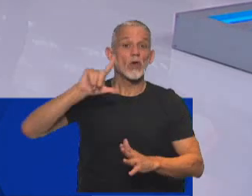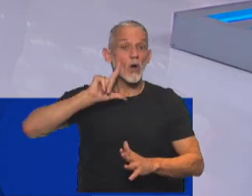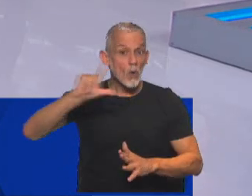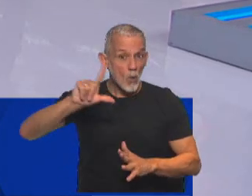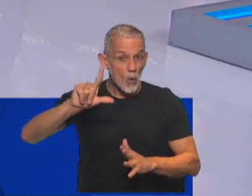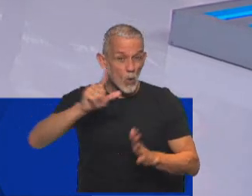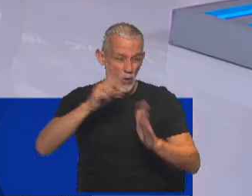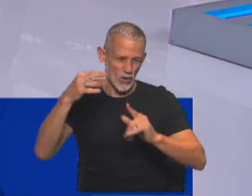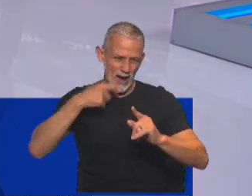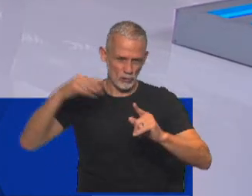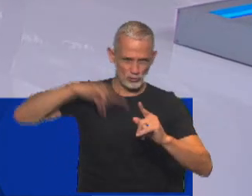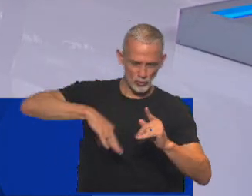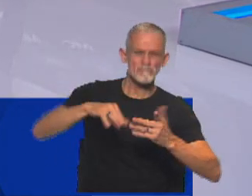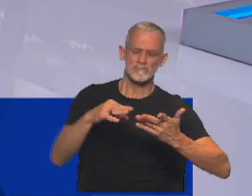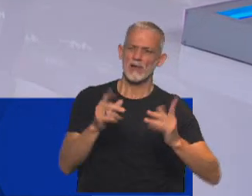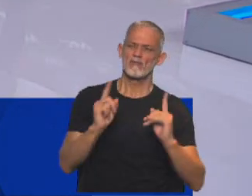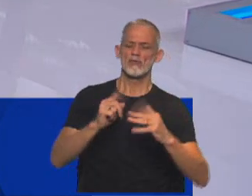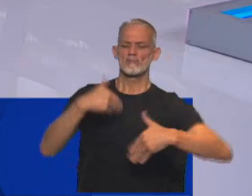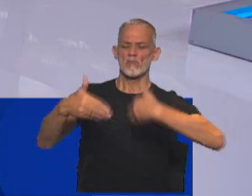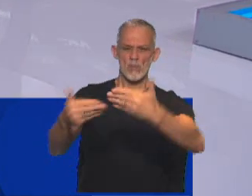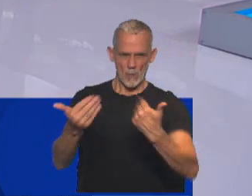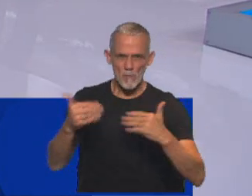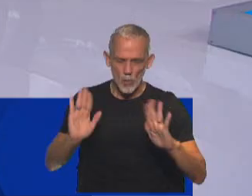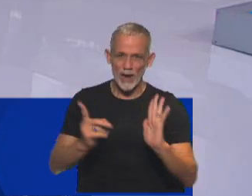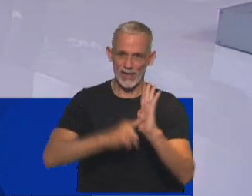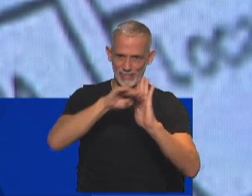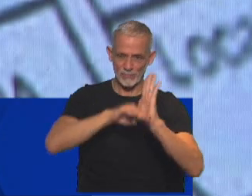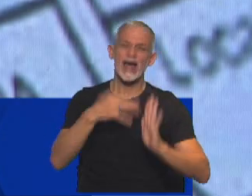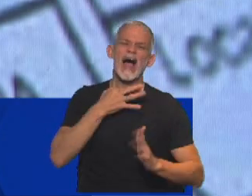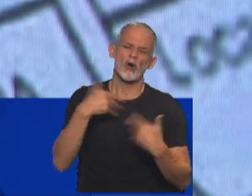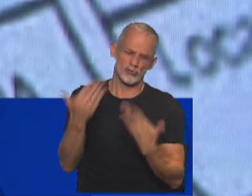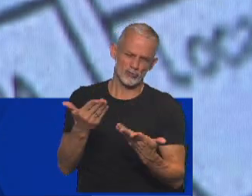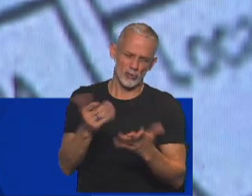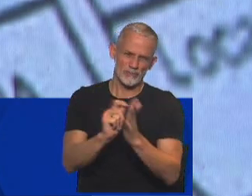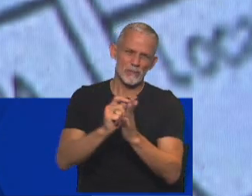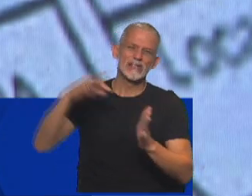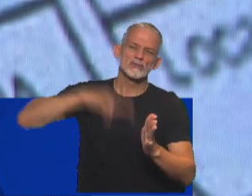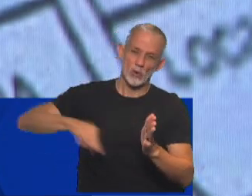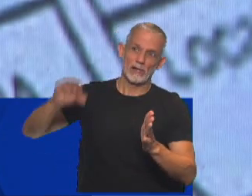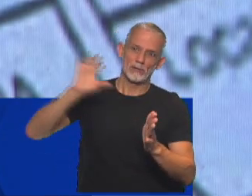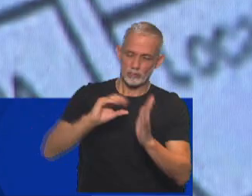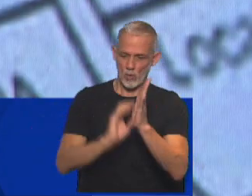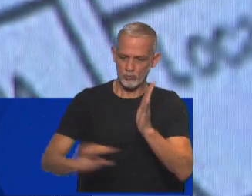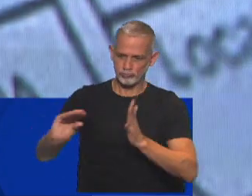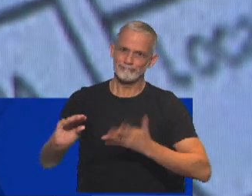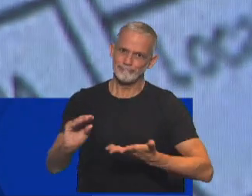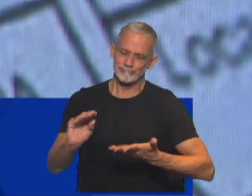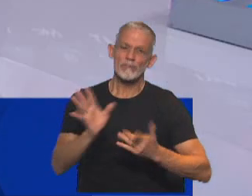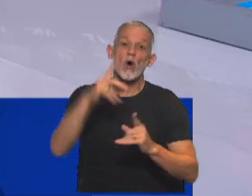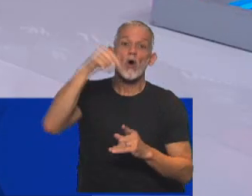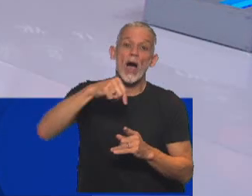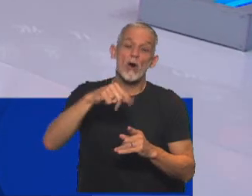a tener todo vigente como para empezar a aplicar la norma. Es decir, en agosto. En agosto, sí, o si te están pagando tal vez ahora